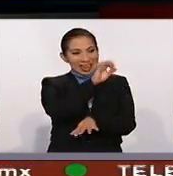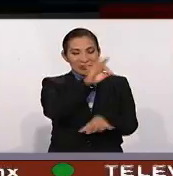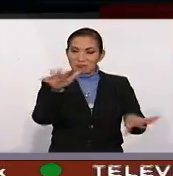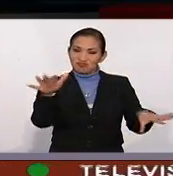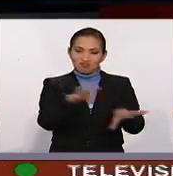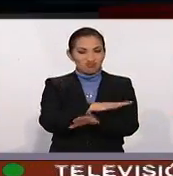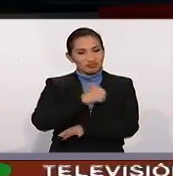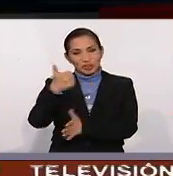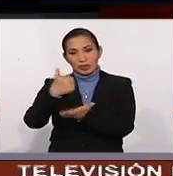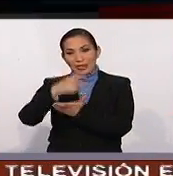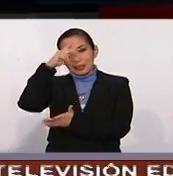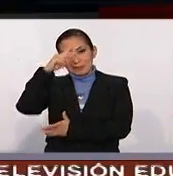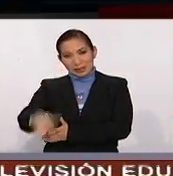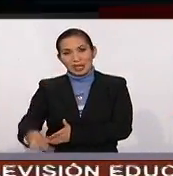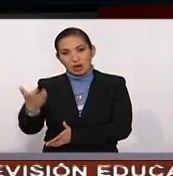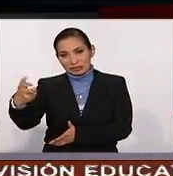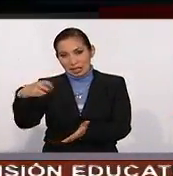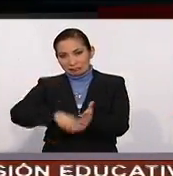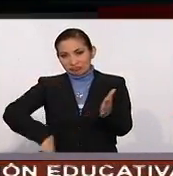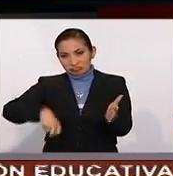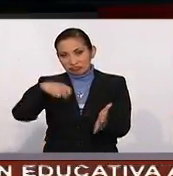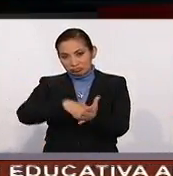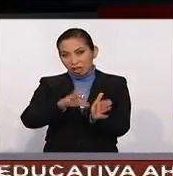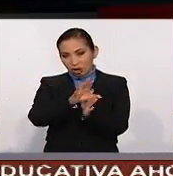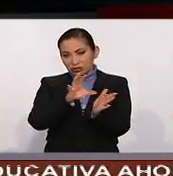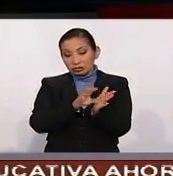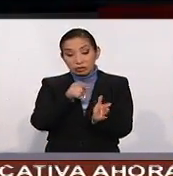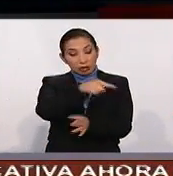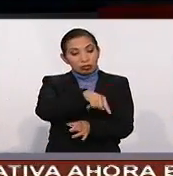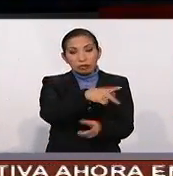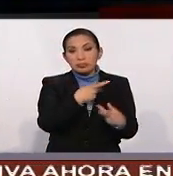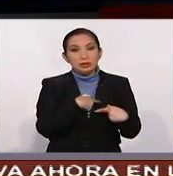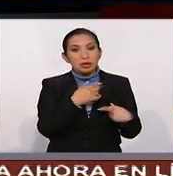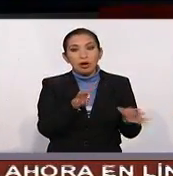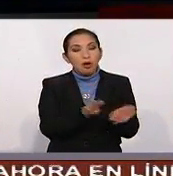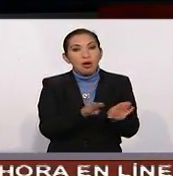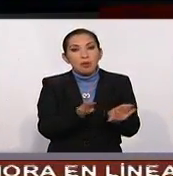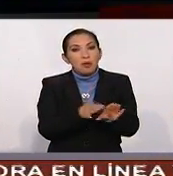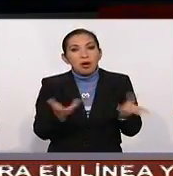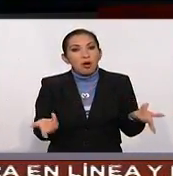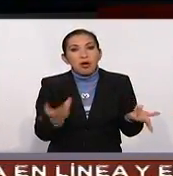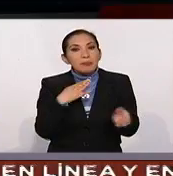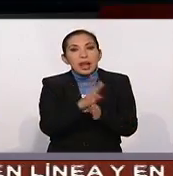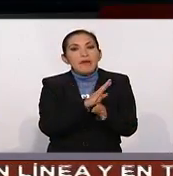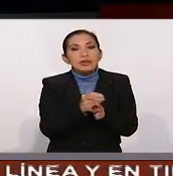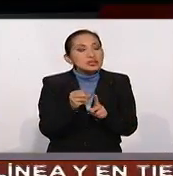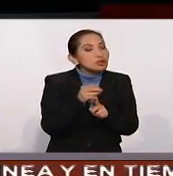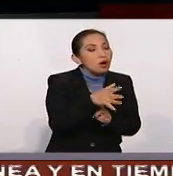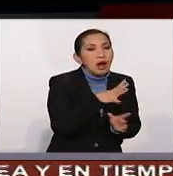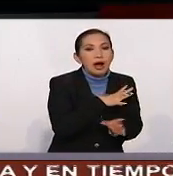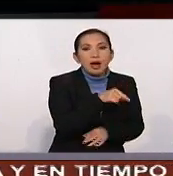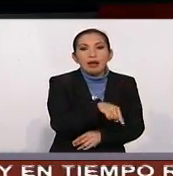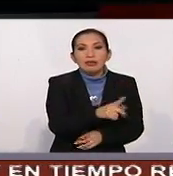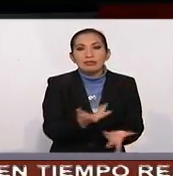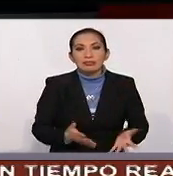Federal a la Ciudad de México, con esta reforma, bueno, y los habitantes, ¿cómo nos vamos a beneficiar